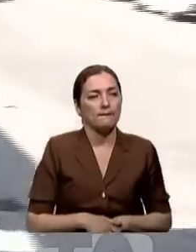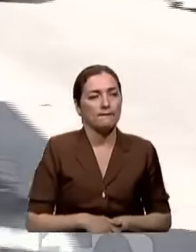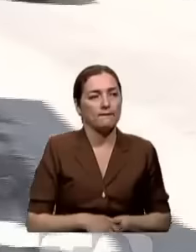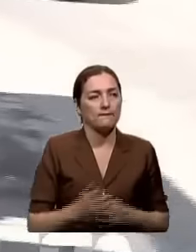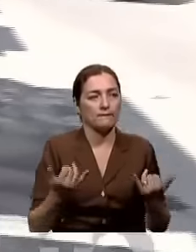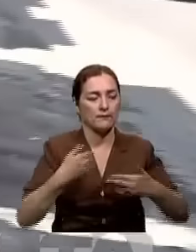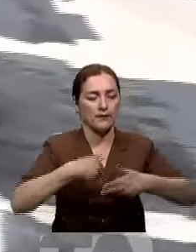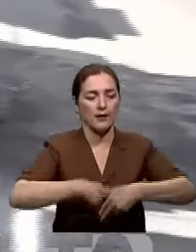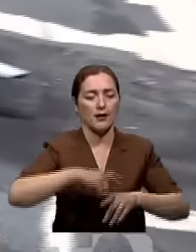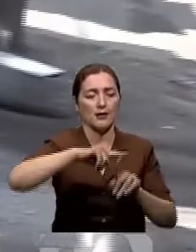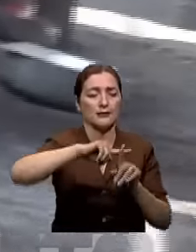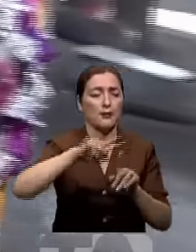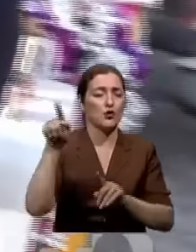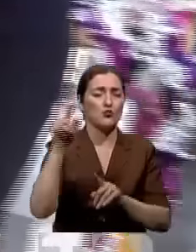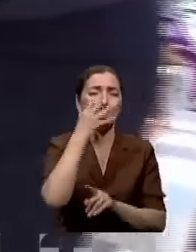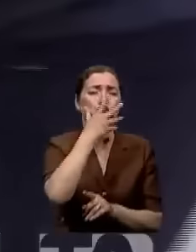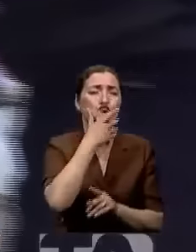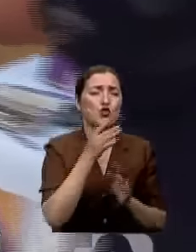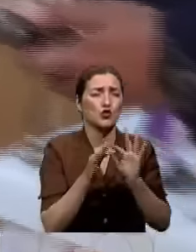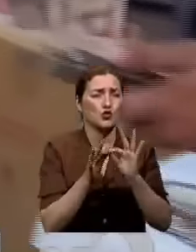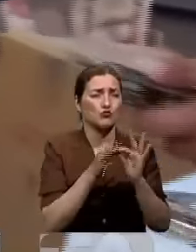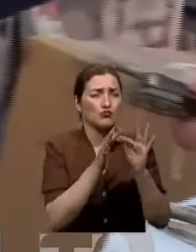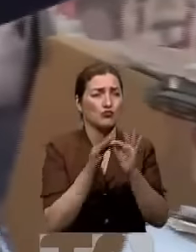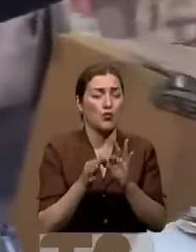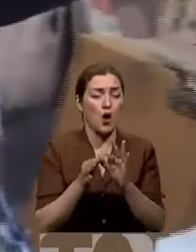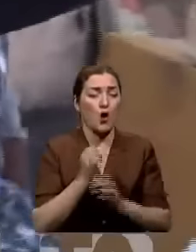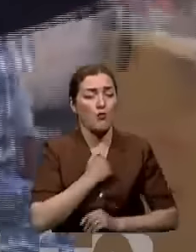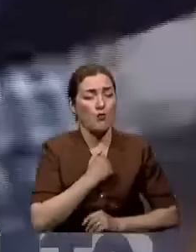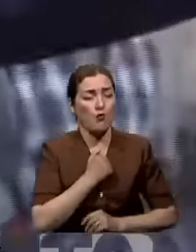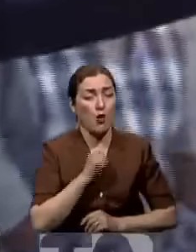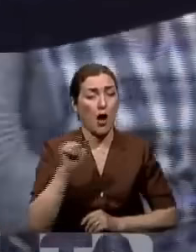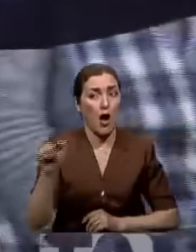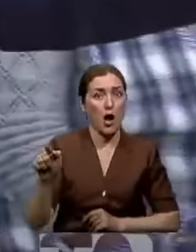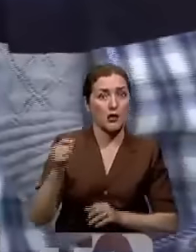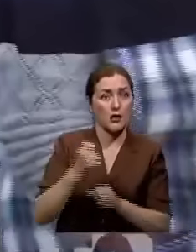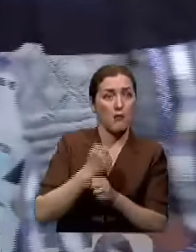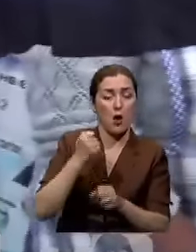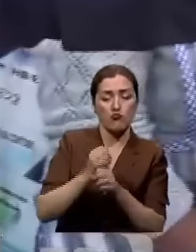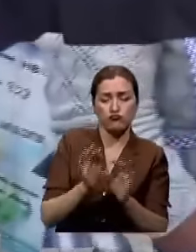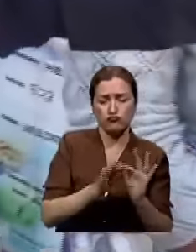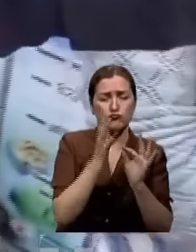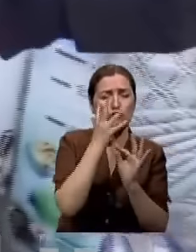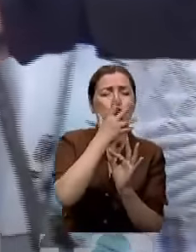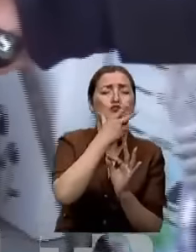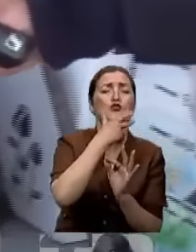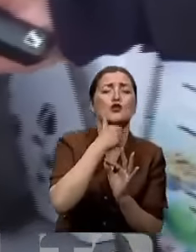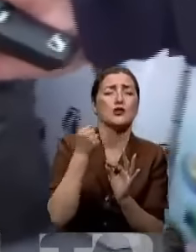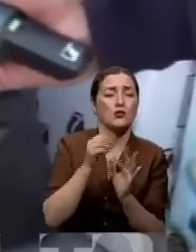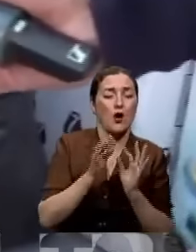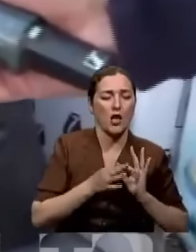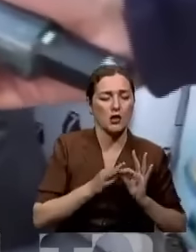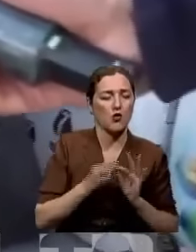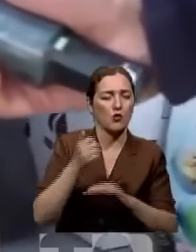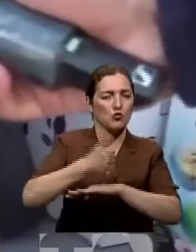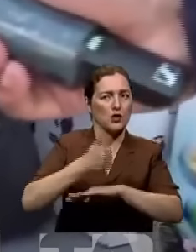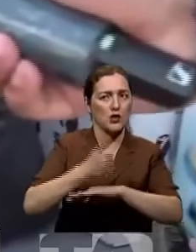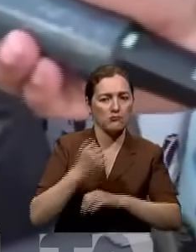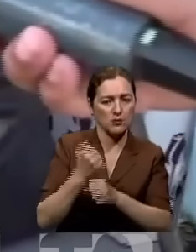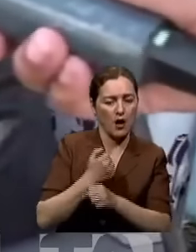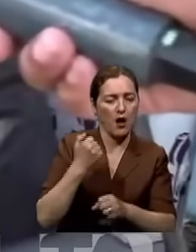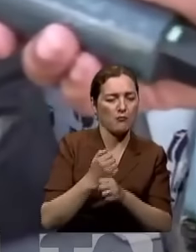una hermosura, que lo han hecho el GA de Calderón, y adentro también está todo muy bonito. Esperamos la colaboración